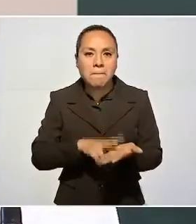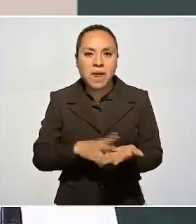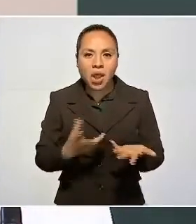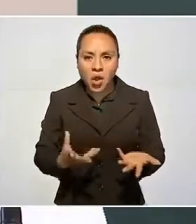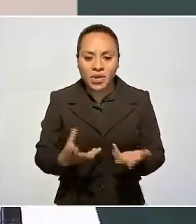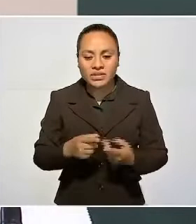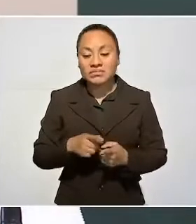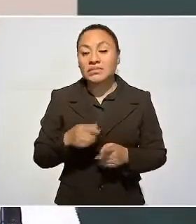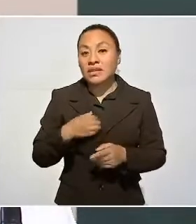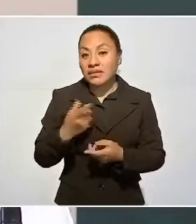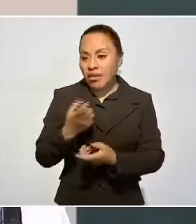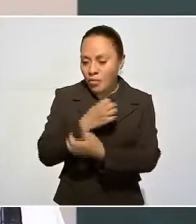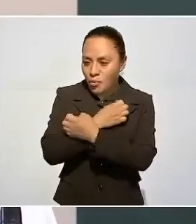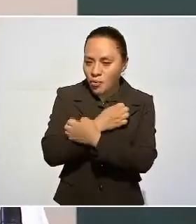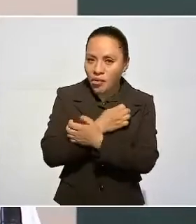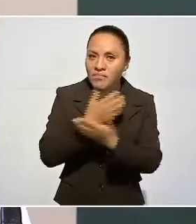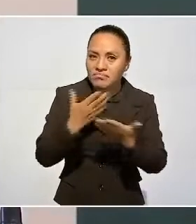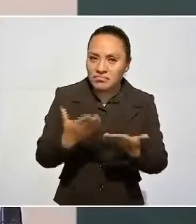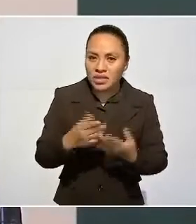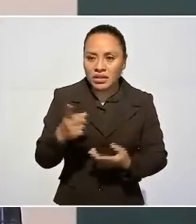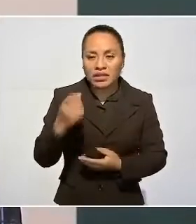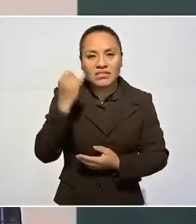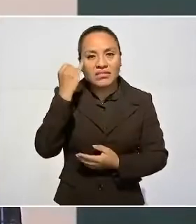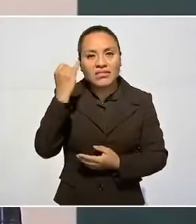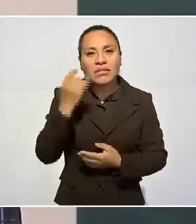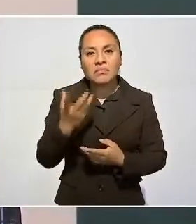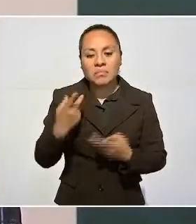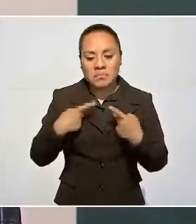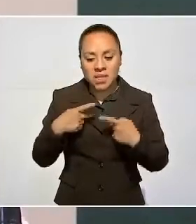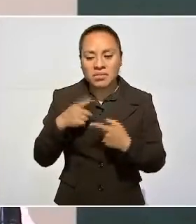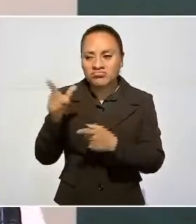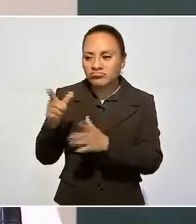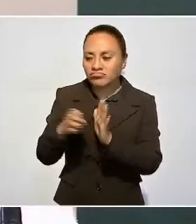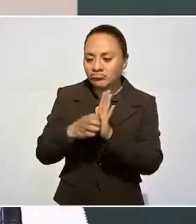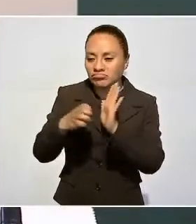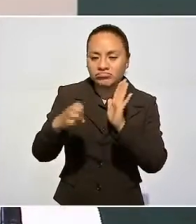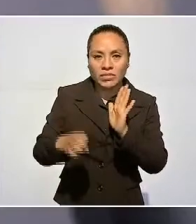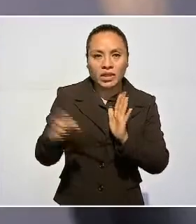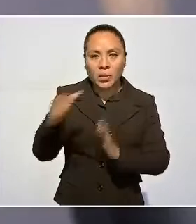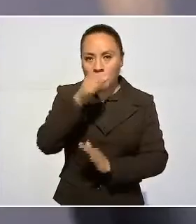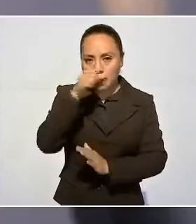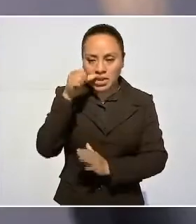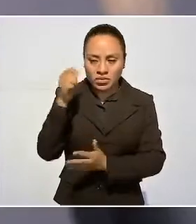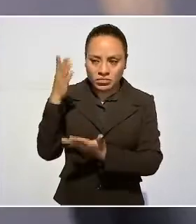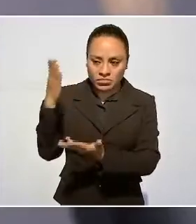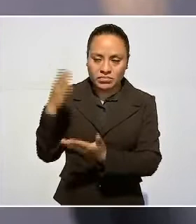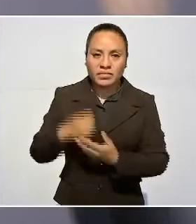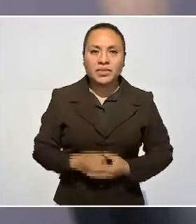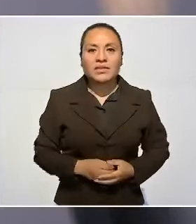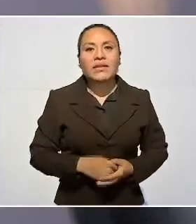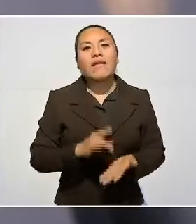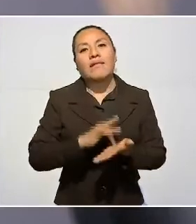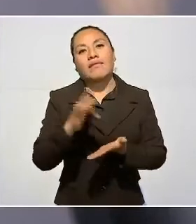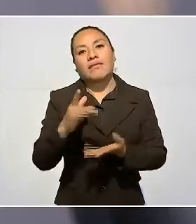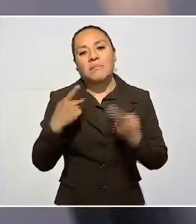que enarboló el presidente Juárez. También agradezco a los